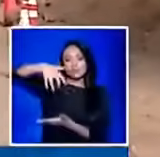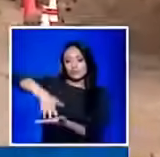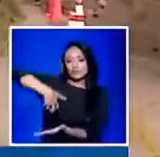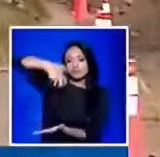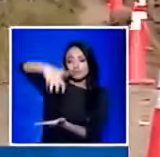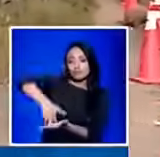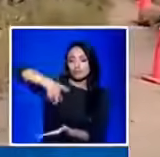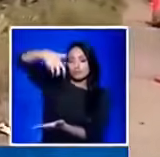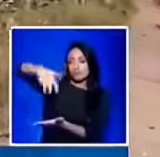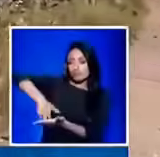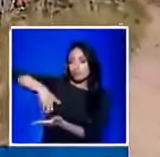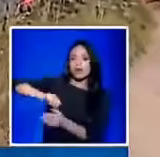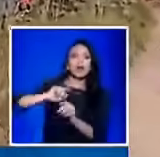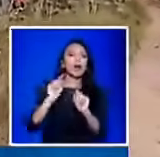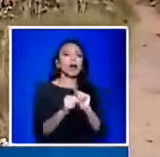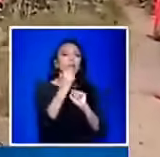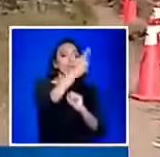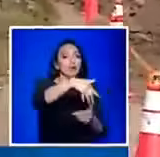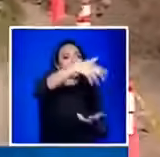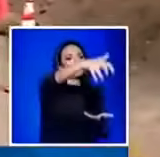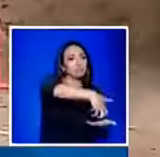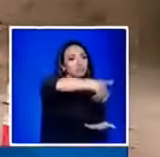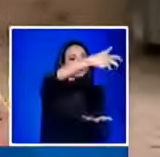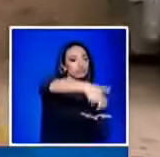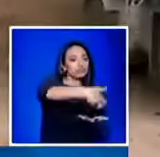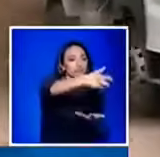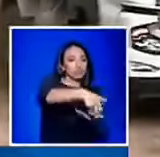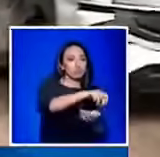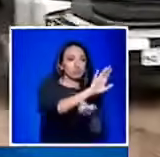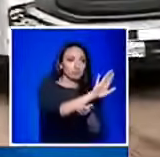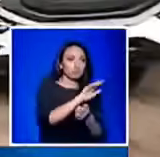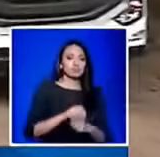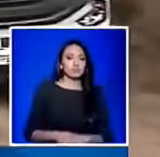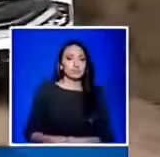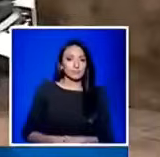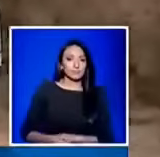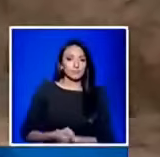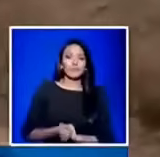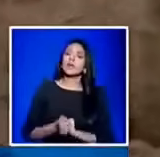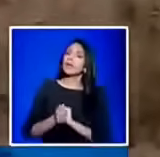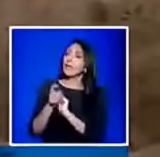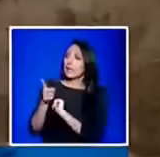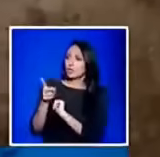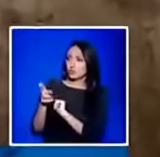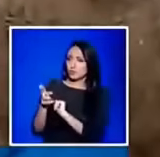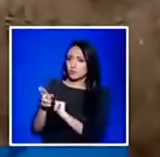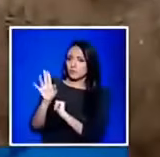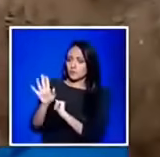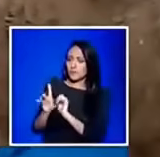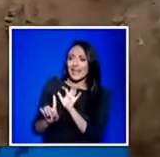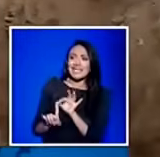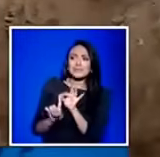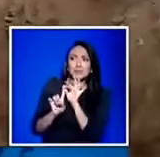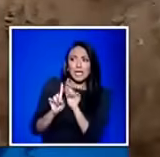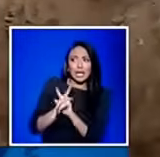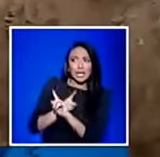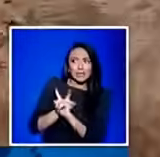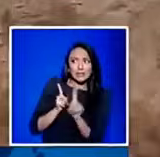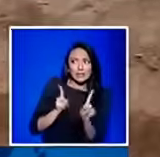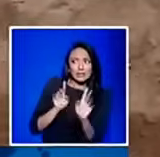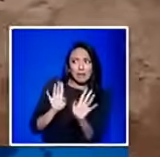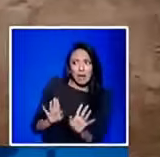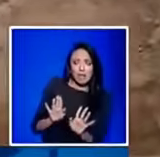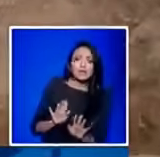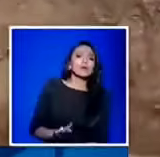de los taludes, reforzamiento con muros, reforzamiento con geomanto. Y a eso vamos, porque tiene una característica diferente, ¿no?